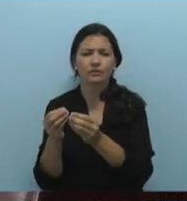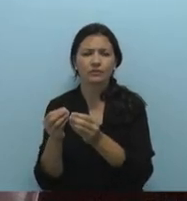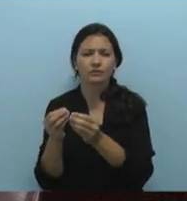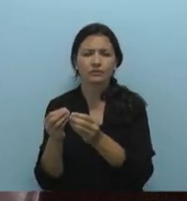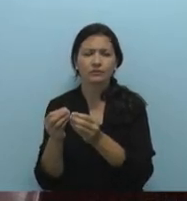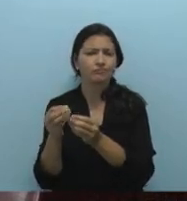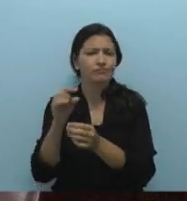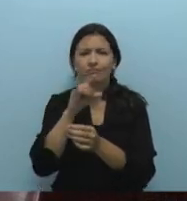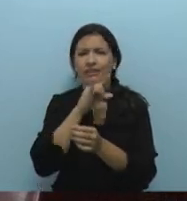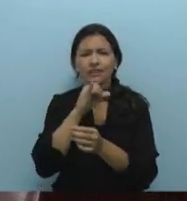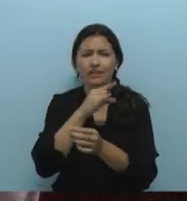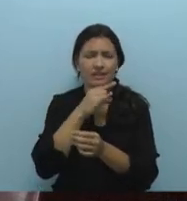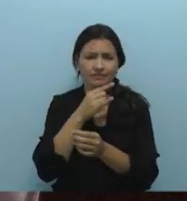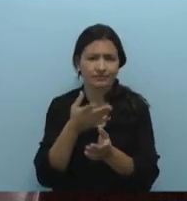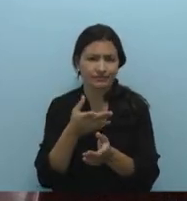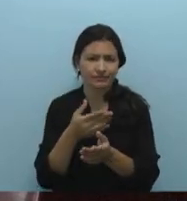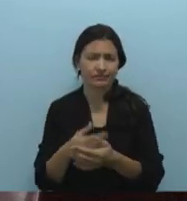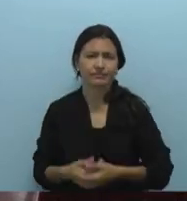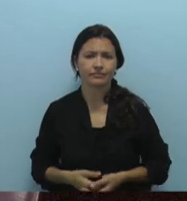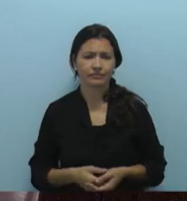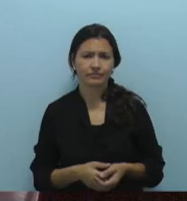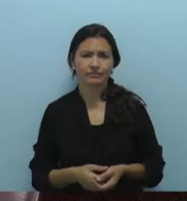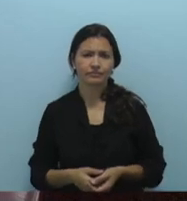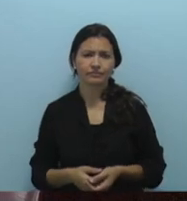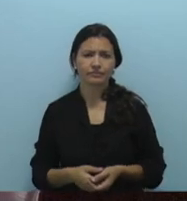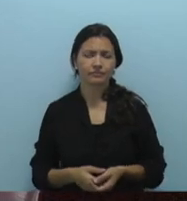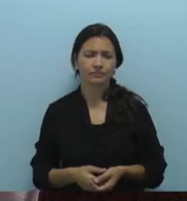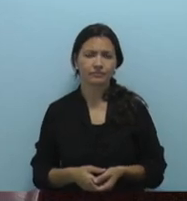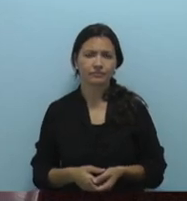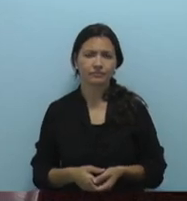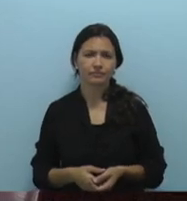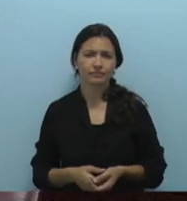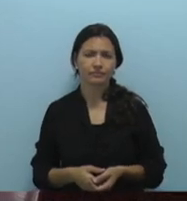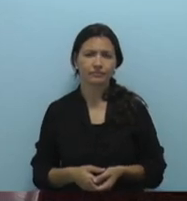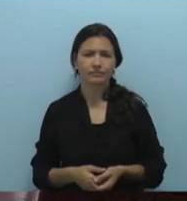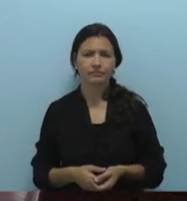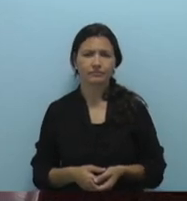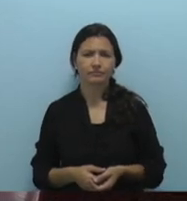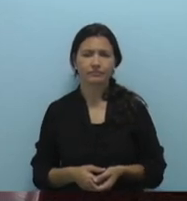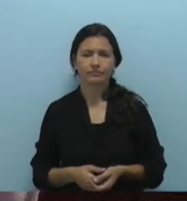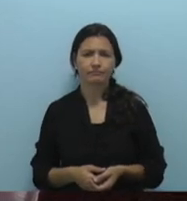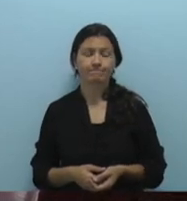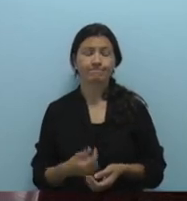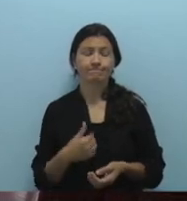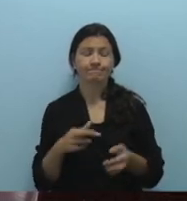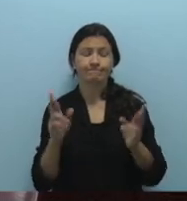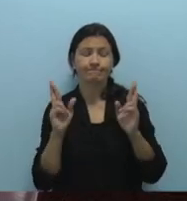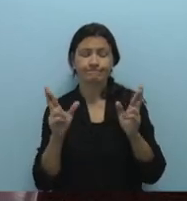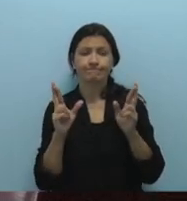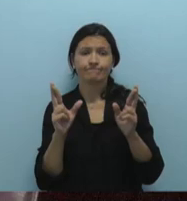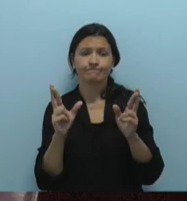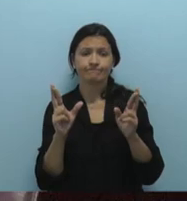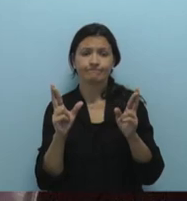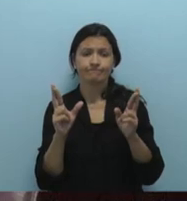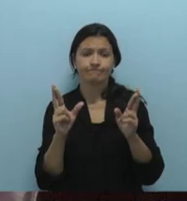en mentiras y en falacias. Espero que todos los que estamos hoy acá,